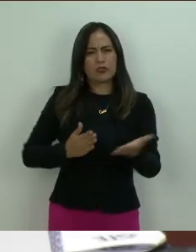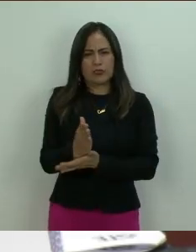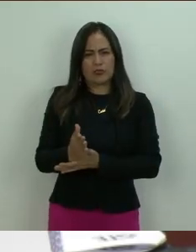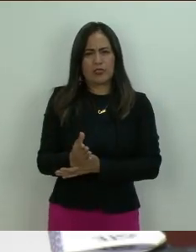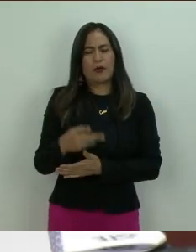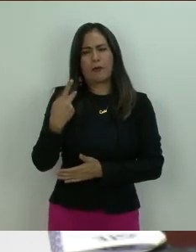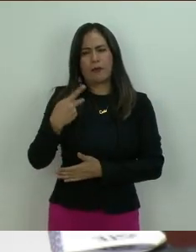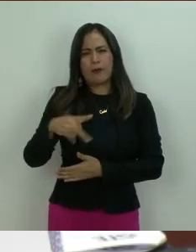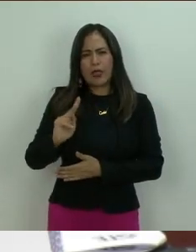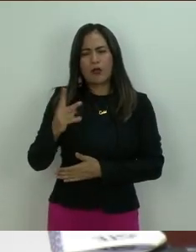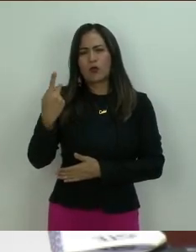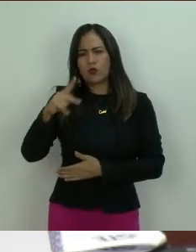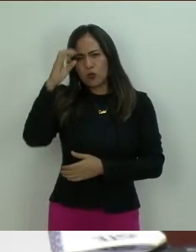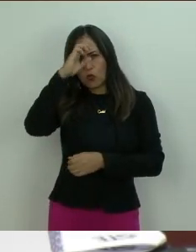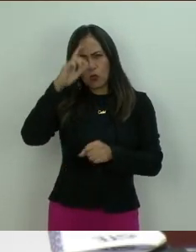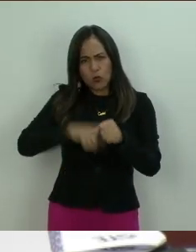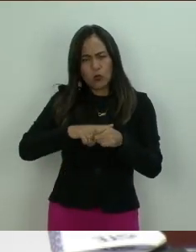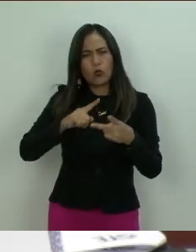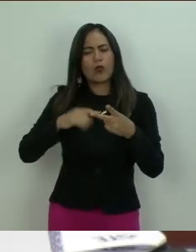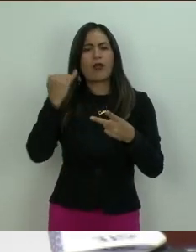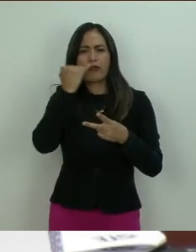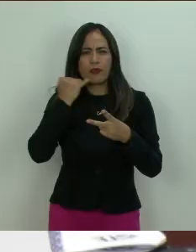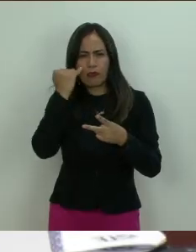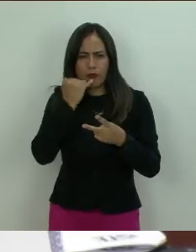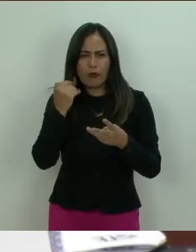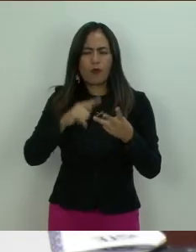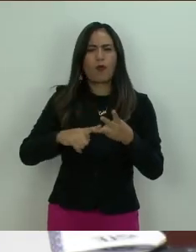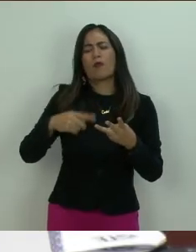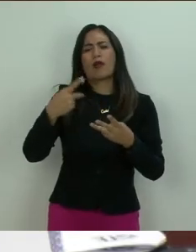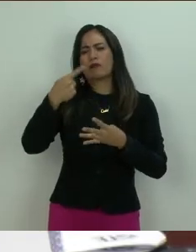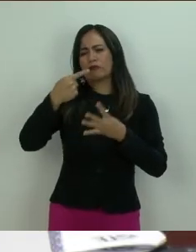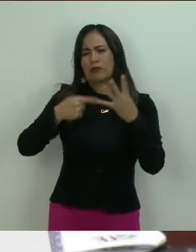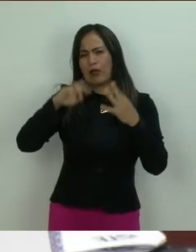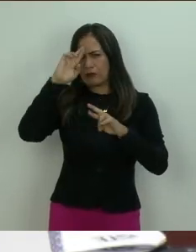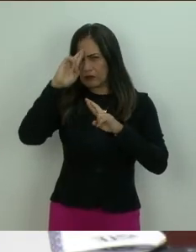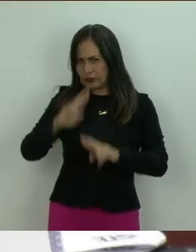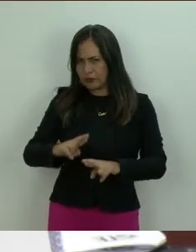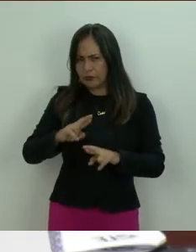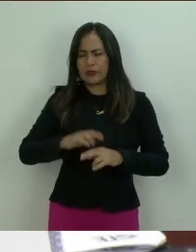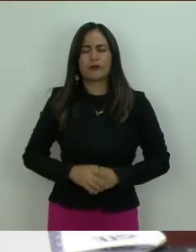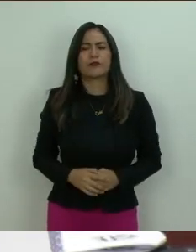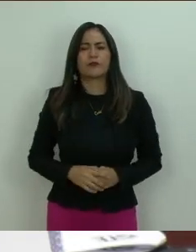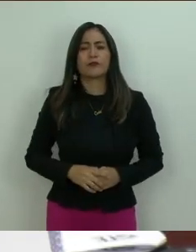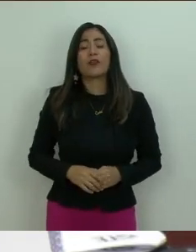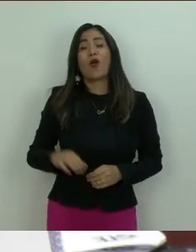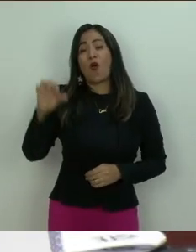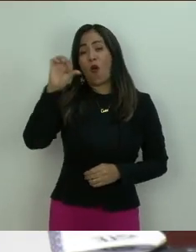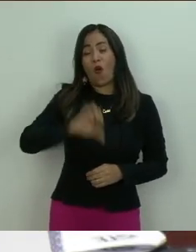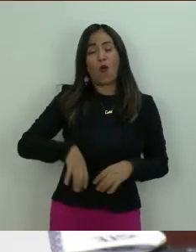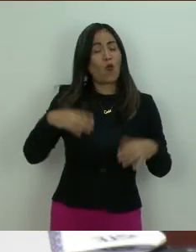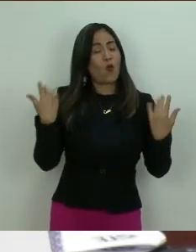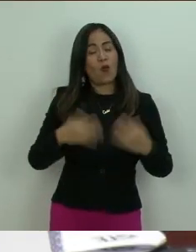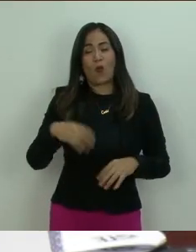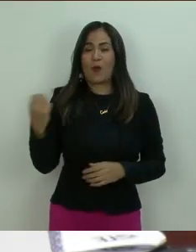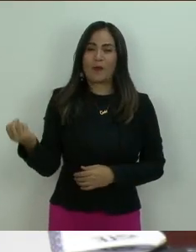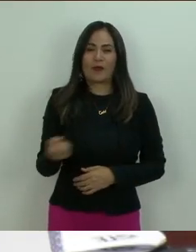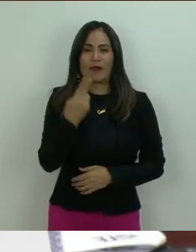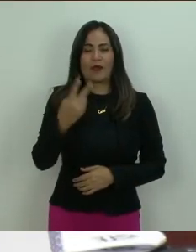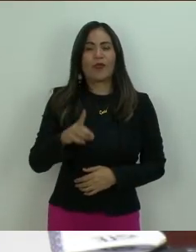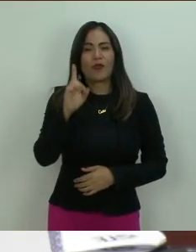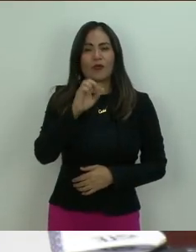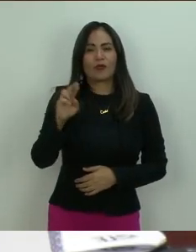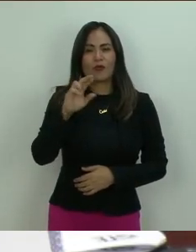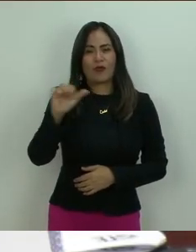su cosmovisión, con su lengua y con su respeto a su cultura. Hoy tenemos el privilegio de contar con la presencia de la